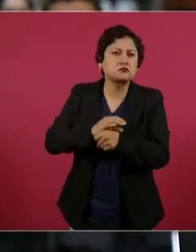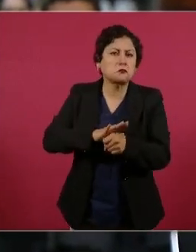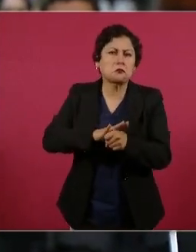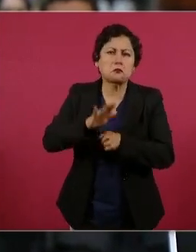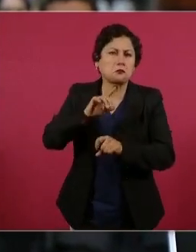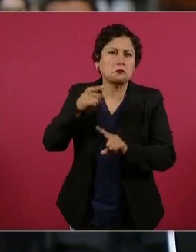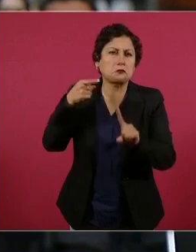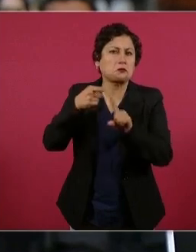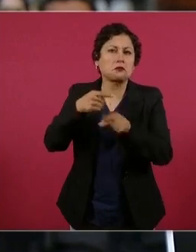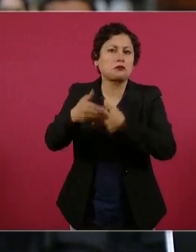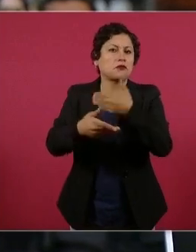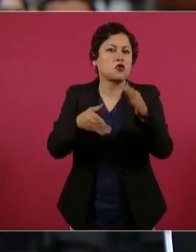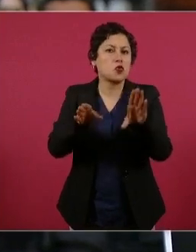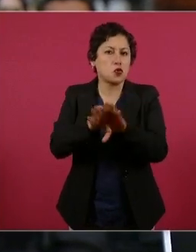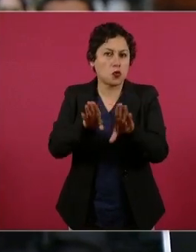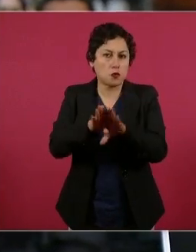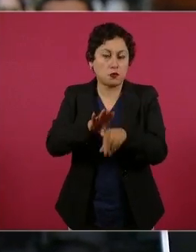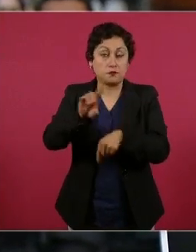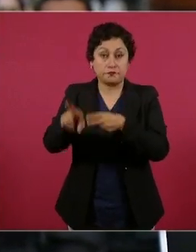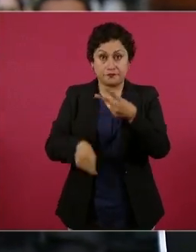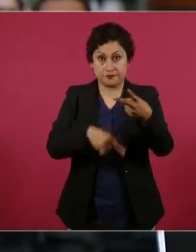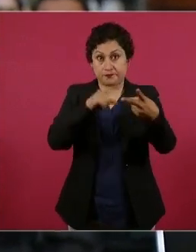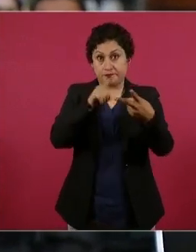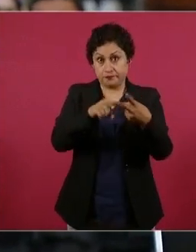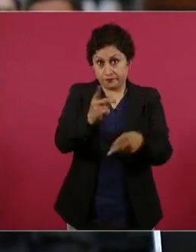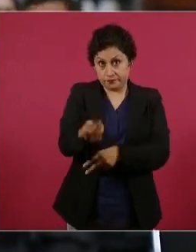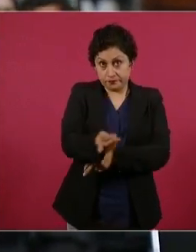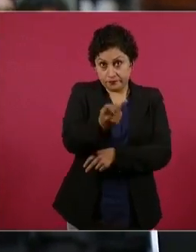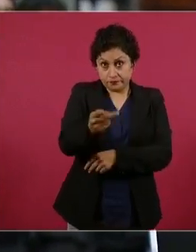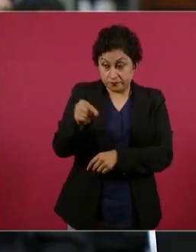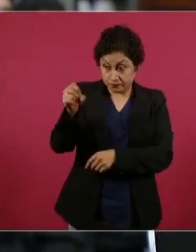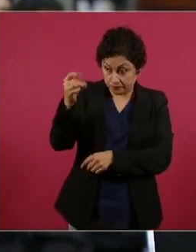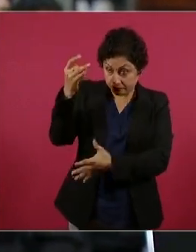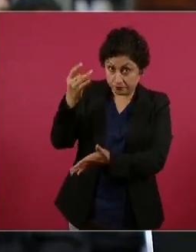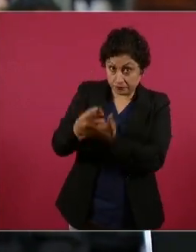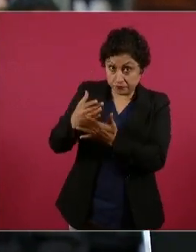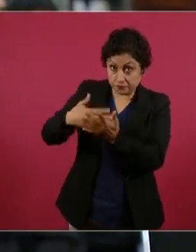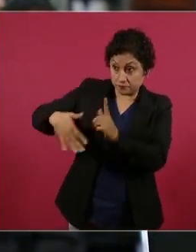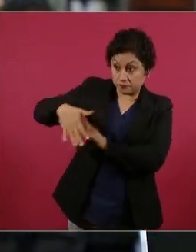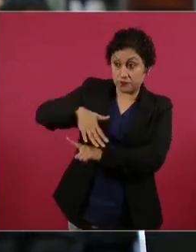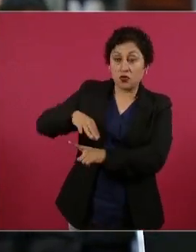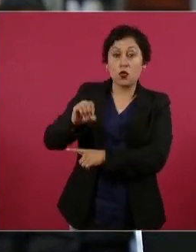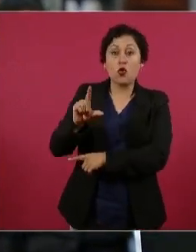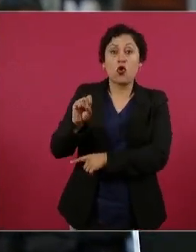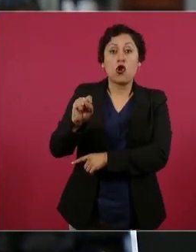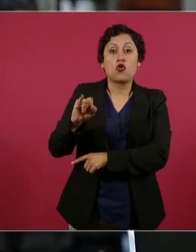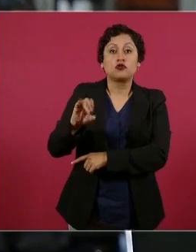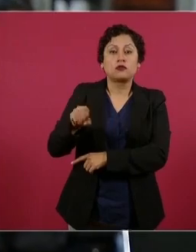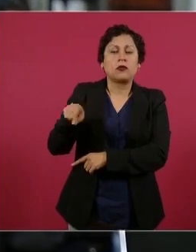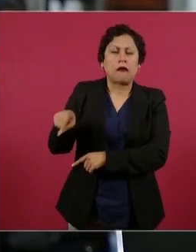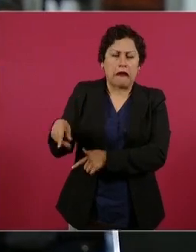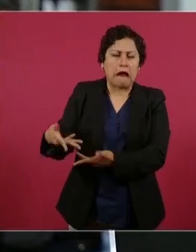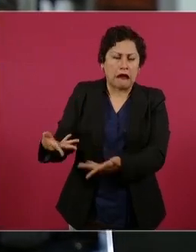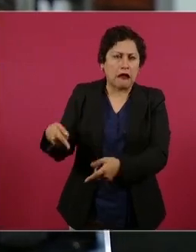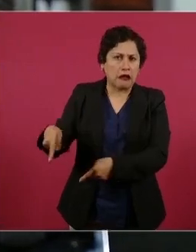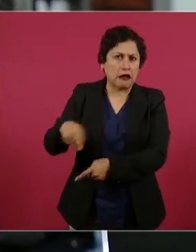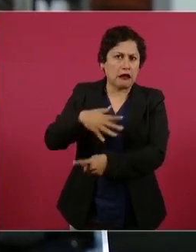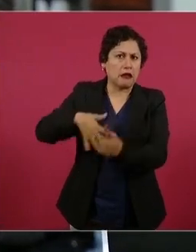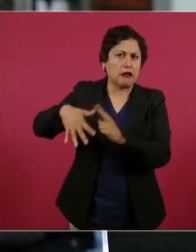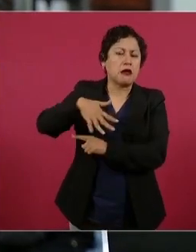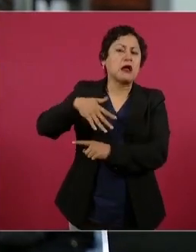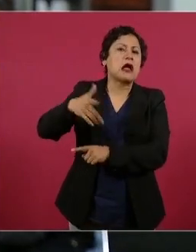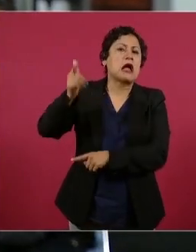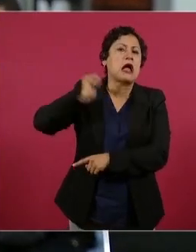Y dos, si nada más se va a regularizar la Colosio, porque pues la Colosio es la más antigua, ¿no? Y ya